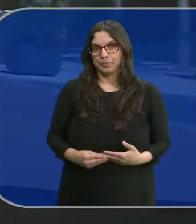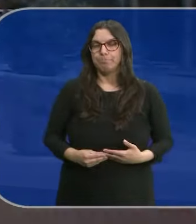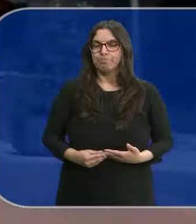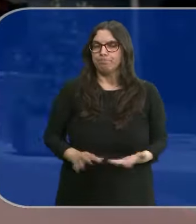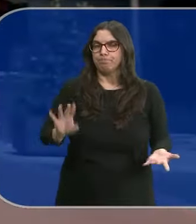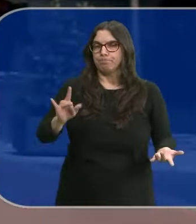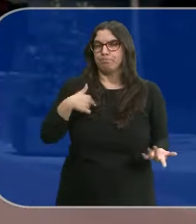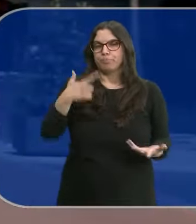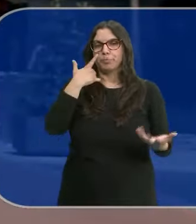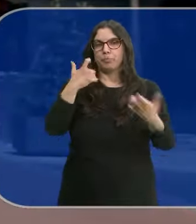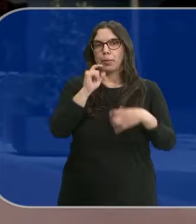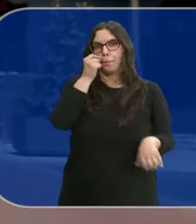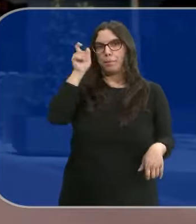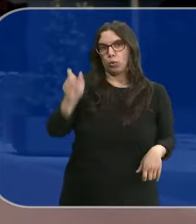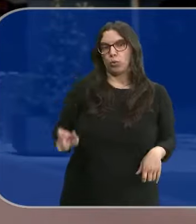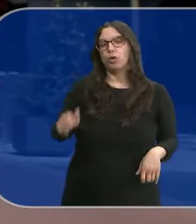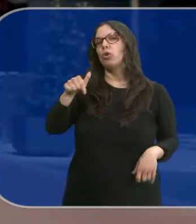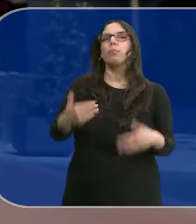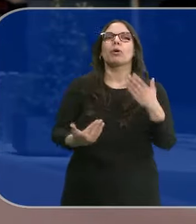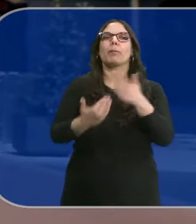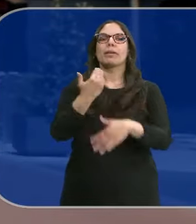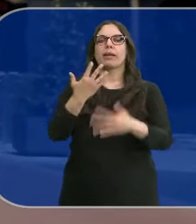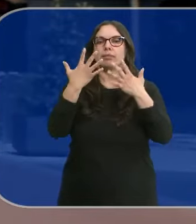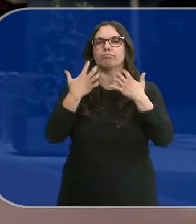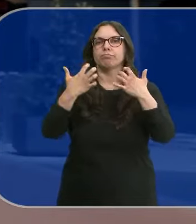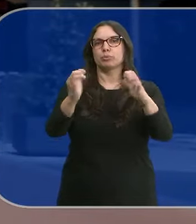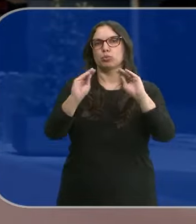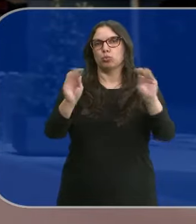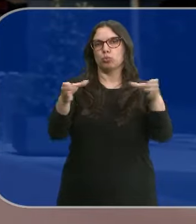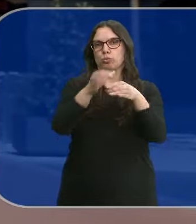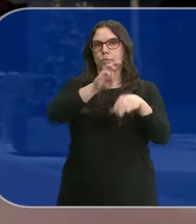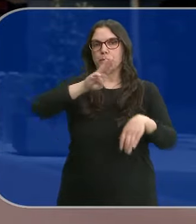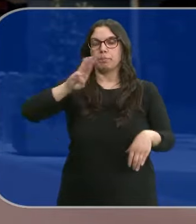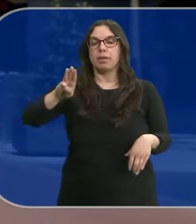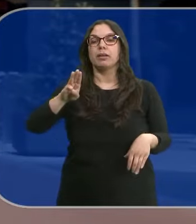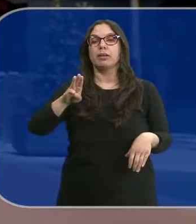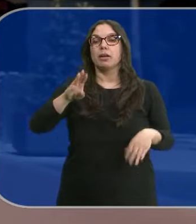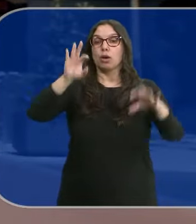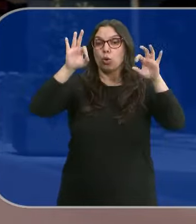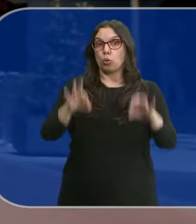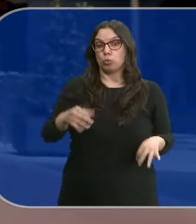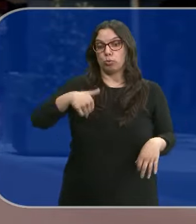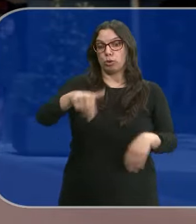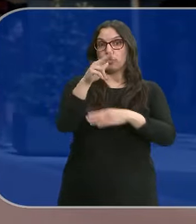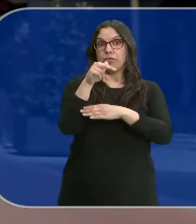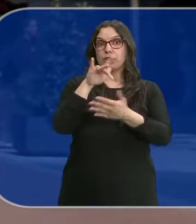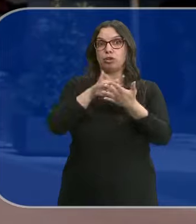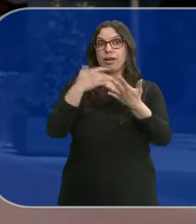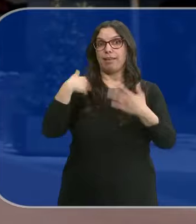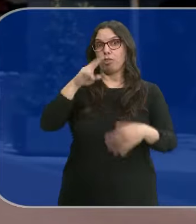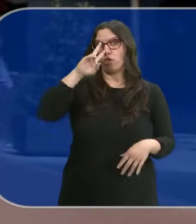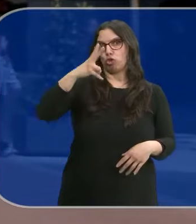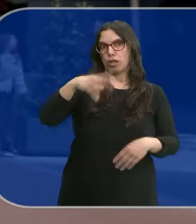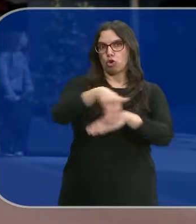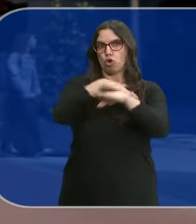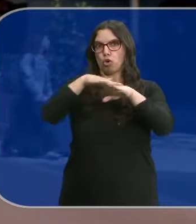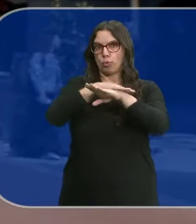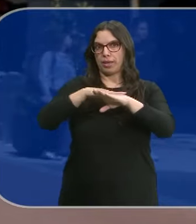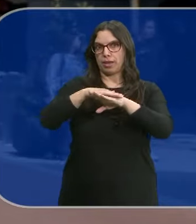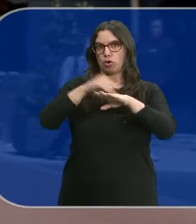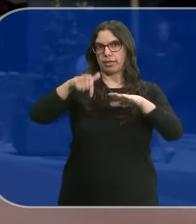Sí, es lo que ha destacado Alfonso Fernández Mañuco esta mañana frente a los suyos. Justo eso, cuando se van a cumplir este viernes dos años de